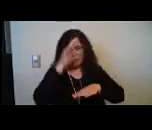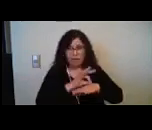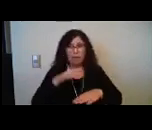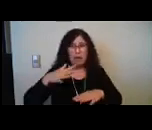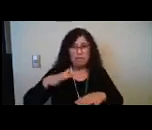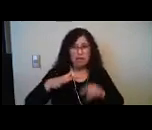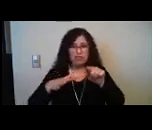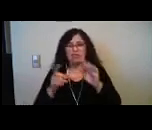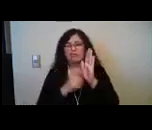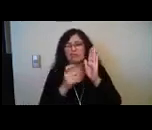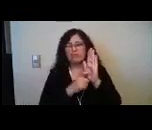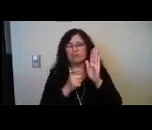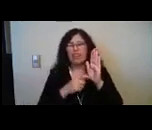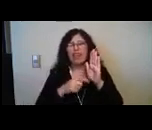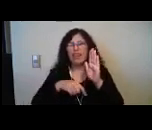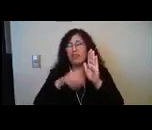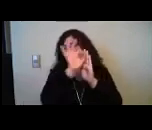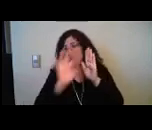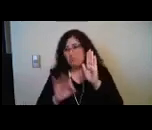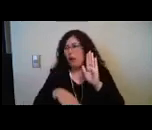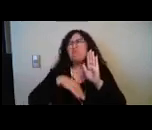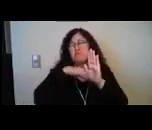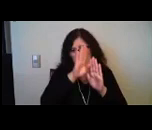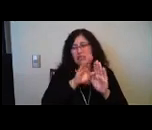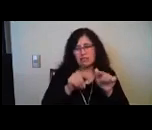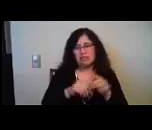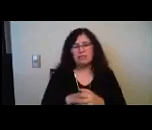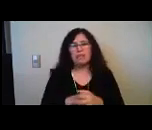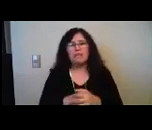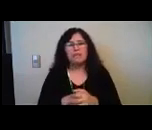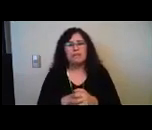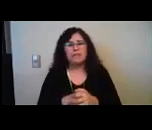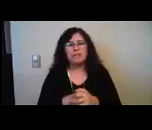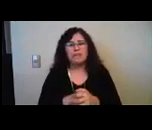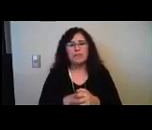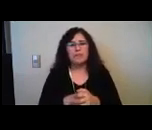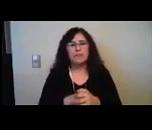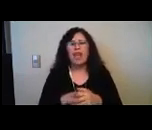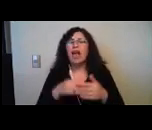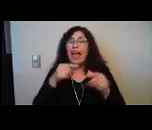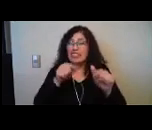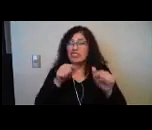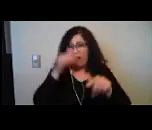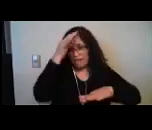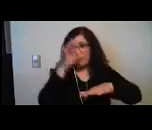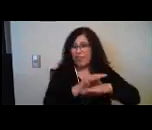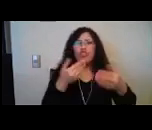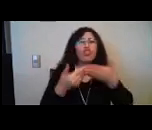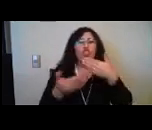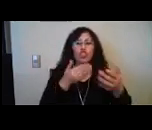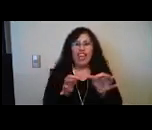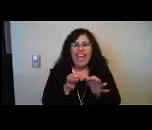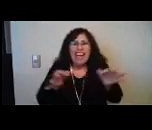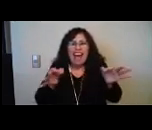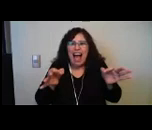una prevalencia más significativa respecto de las enfermedades de los ganglios basales, ya tanto a